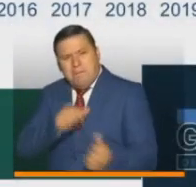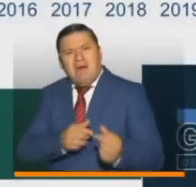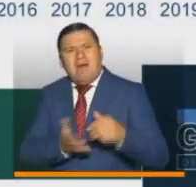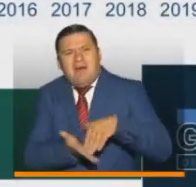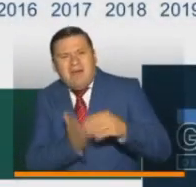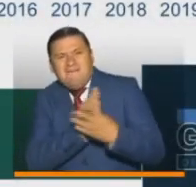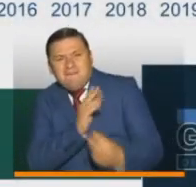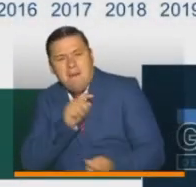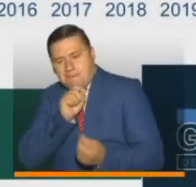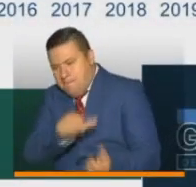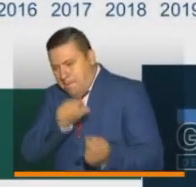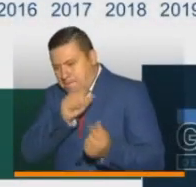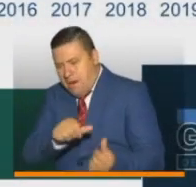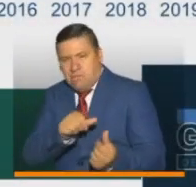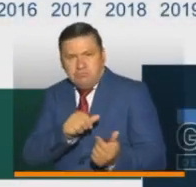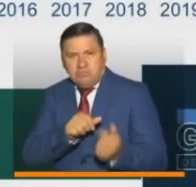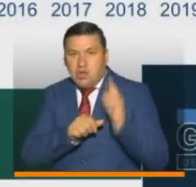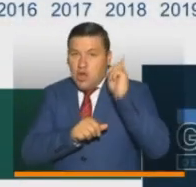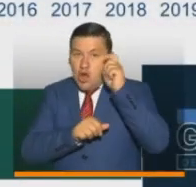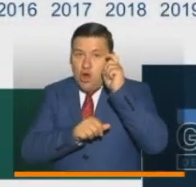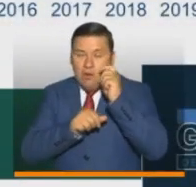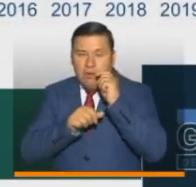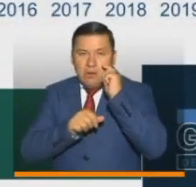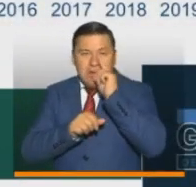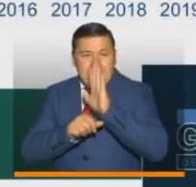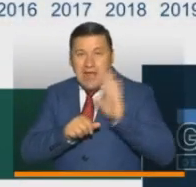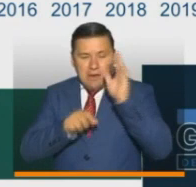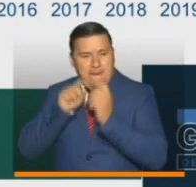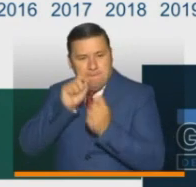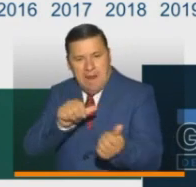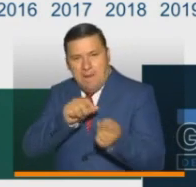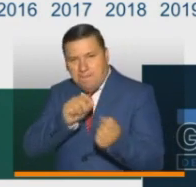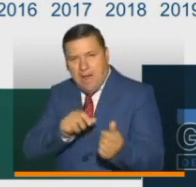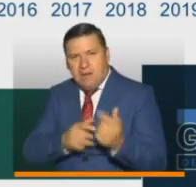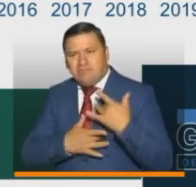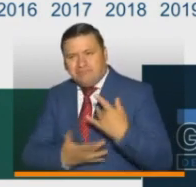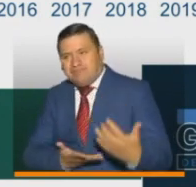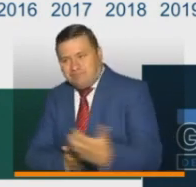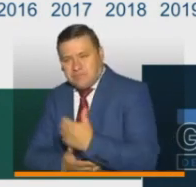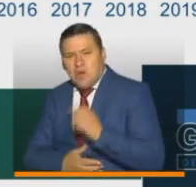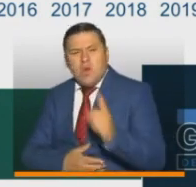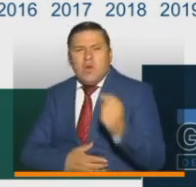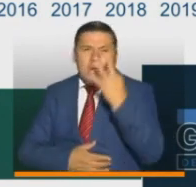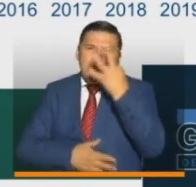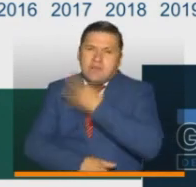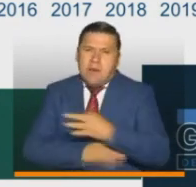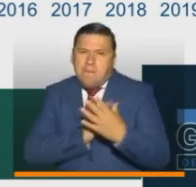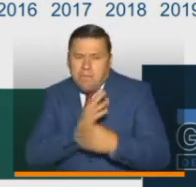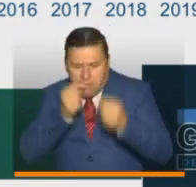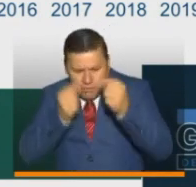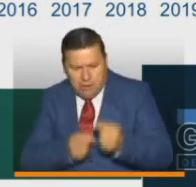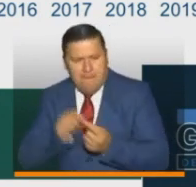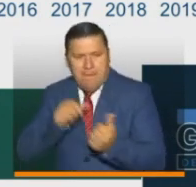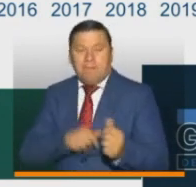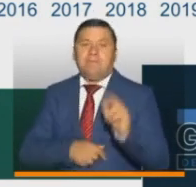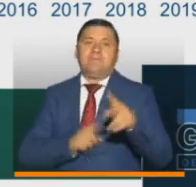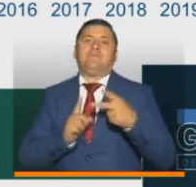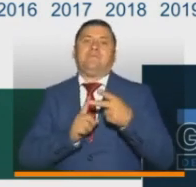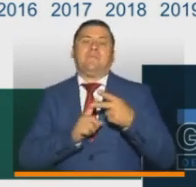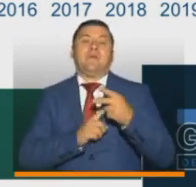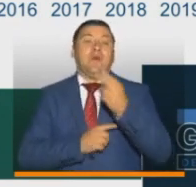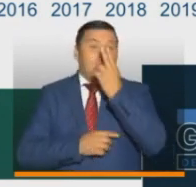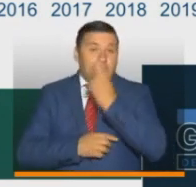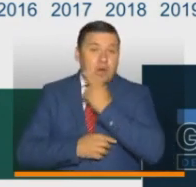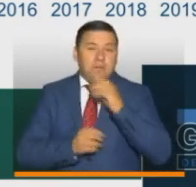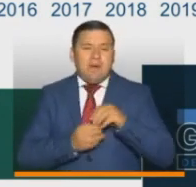efectivo por parte del Estado, por parte del Gobierno Nacional. Este programa le permite llegar a 3 millones de hogares. Un segundo programa que está en ese